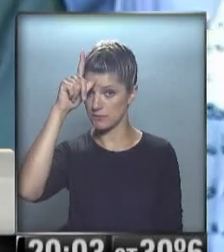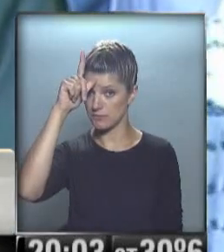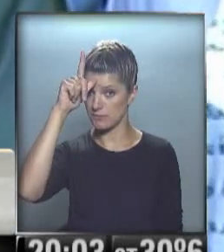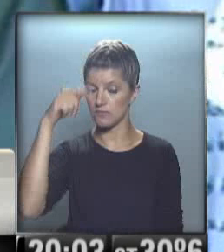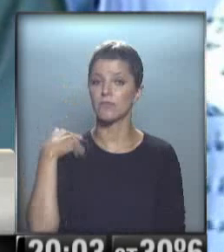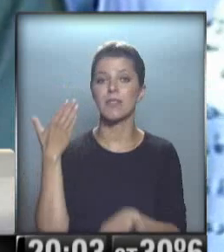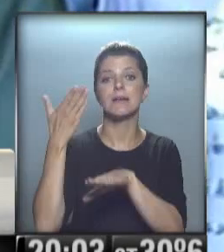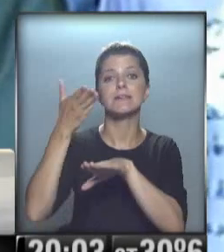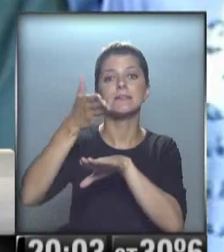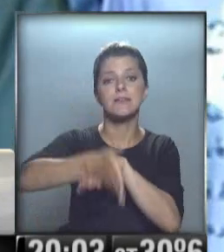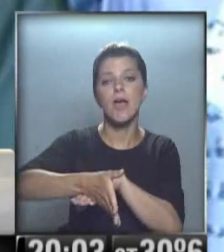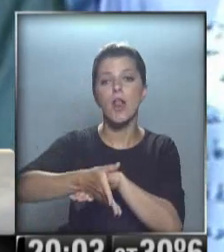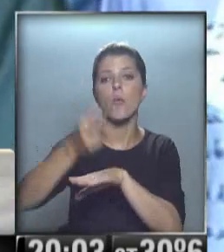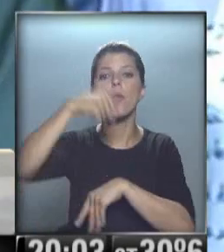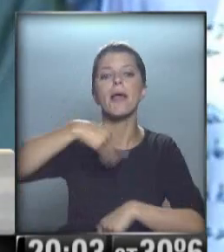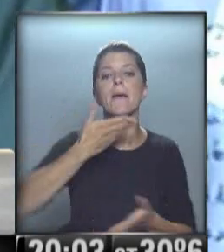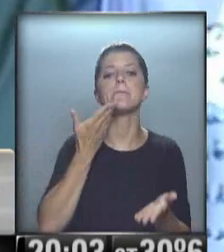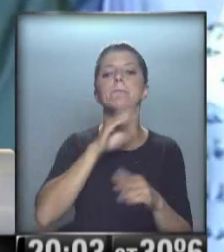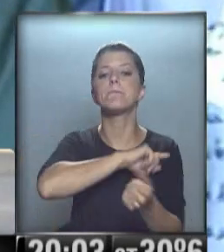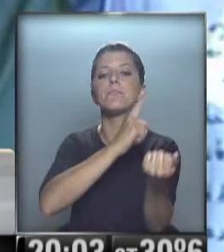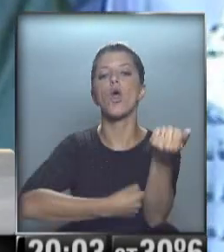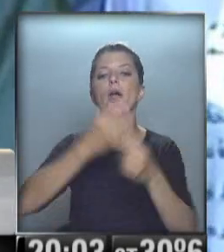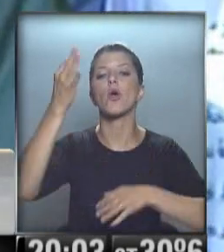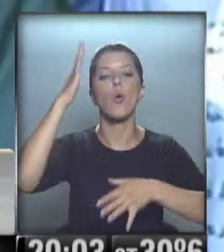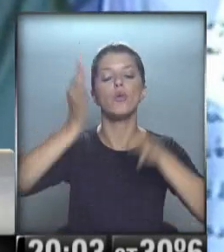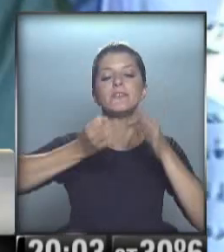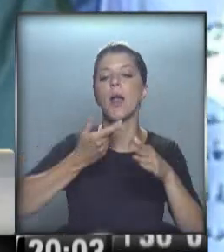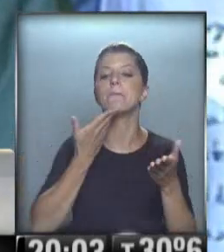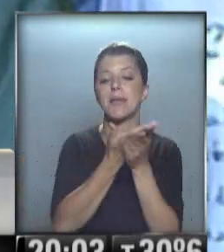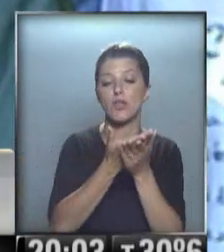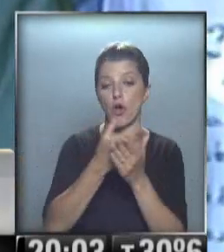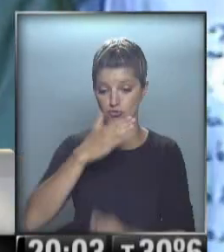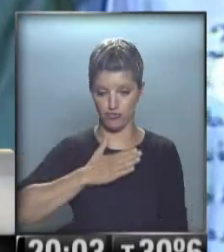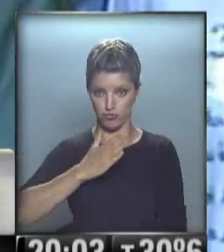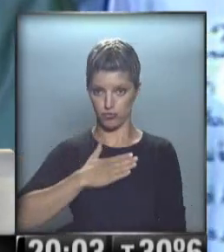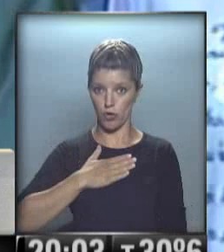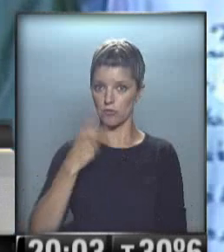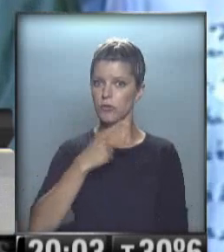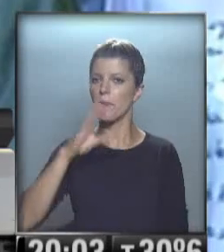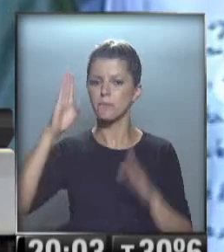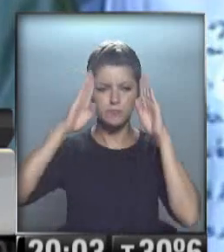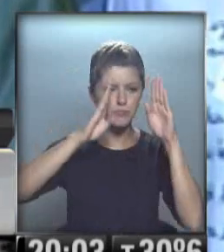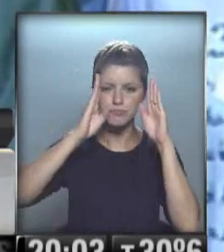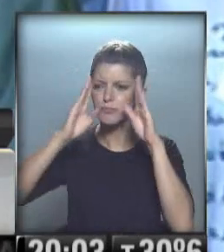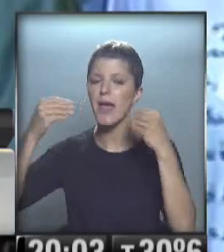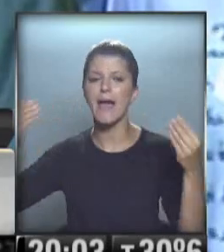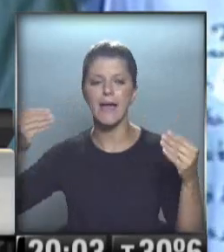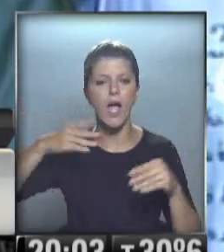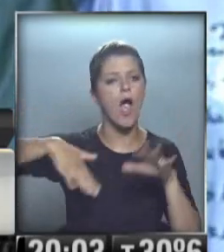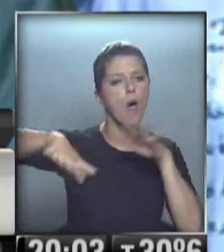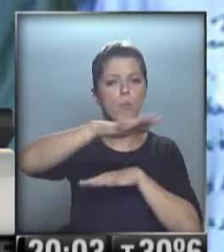por pedido de nuestro Poder Judicial y de este gobernador a perseguir a todos los delincuentes